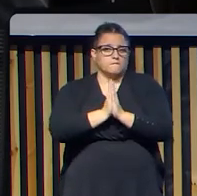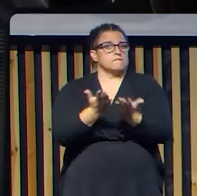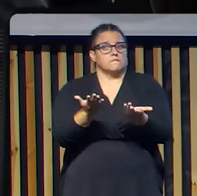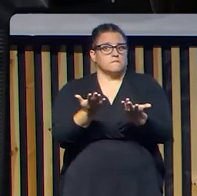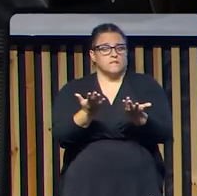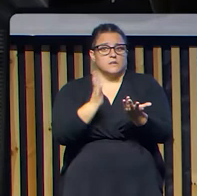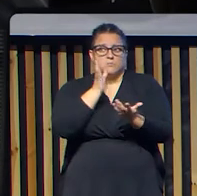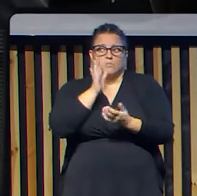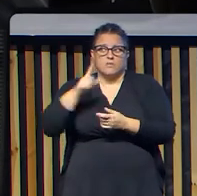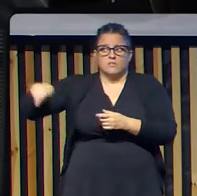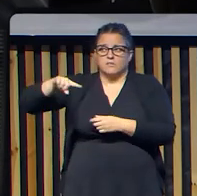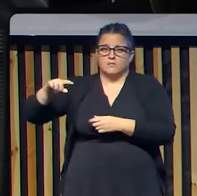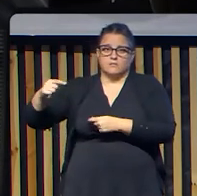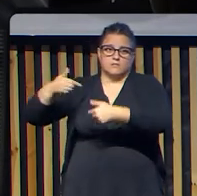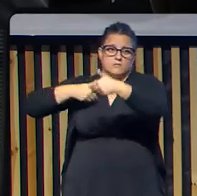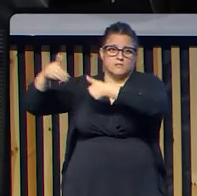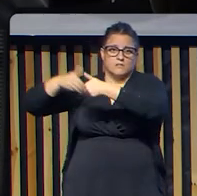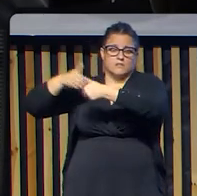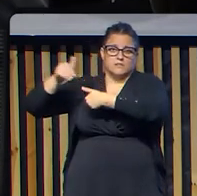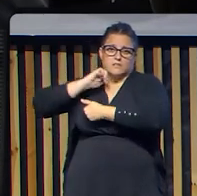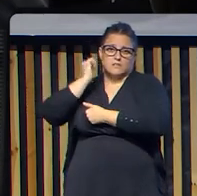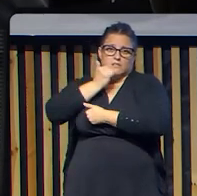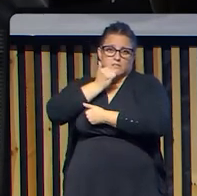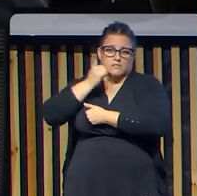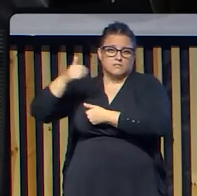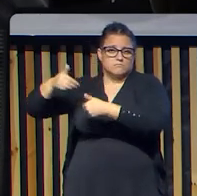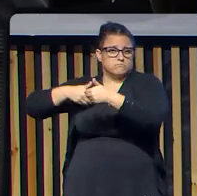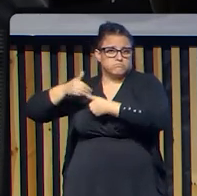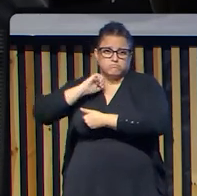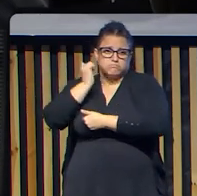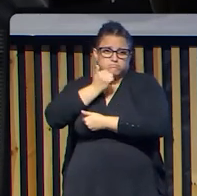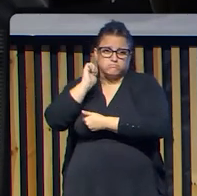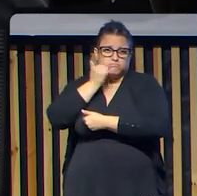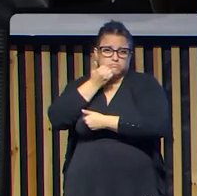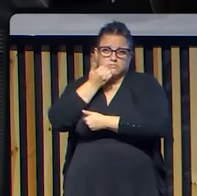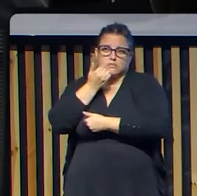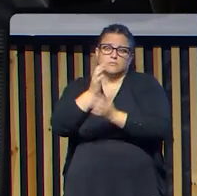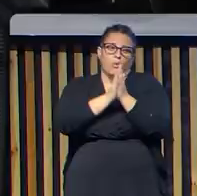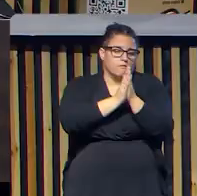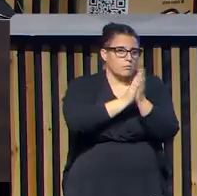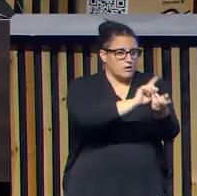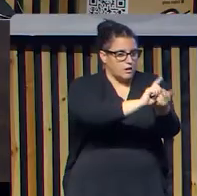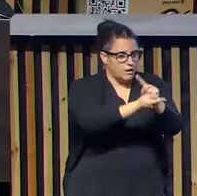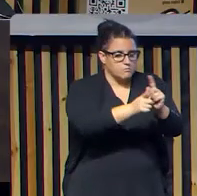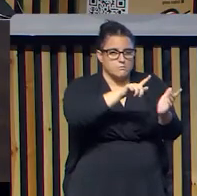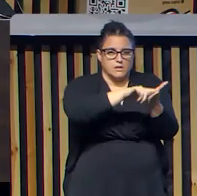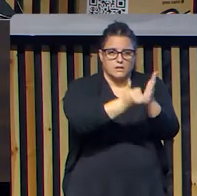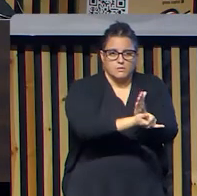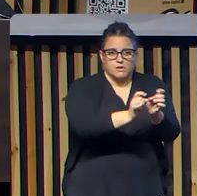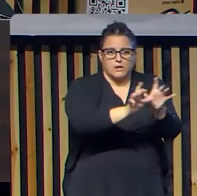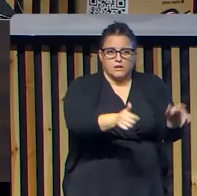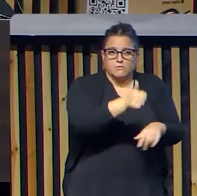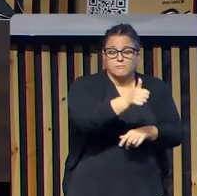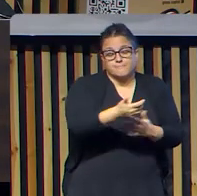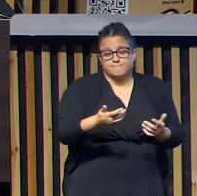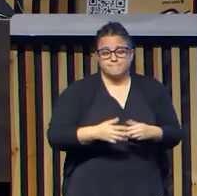quedadas las quejas que nos llegan de la ciudadanía intenten utilizar un lenguaje más claro No aquí fijaos lo que